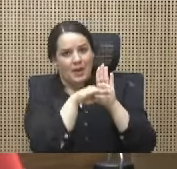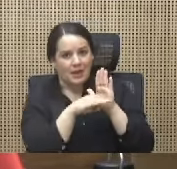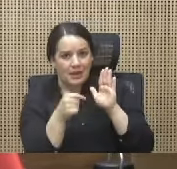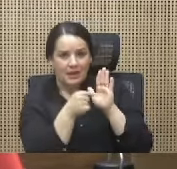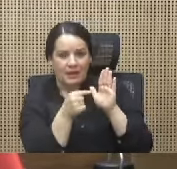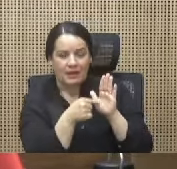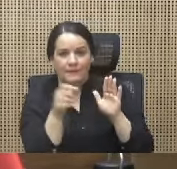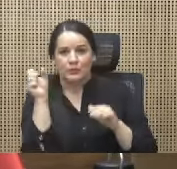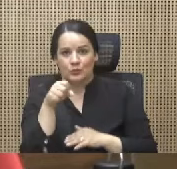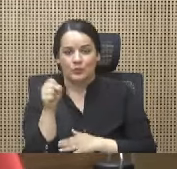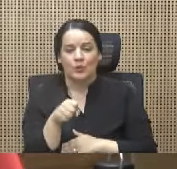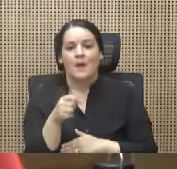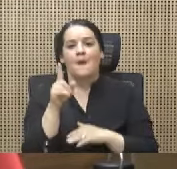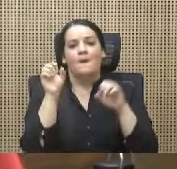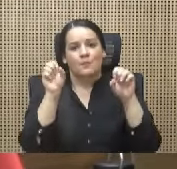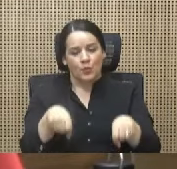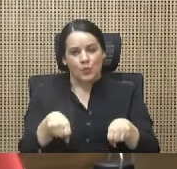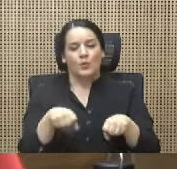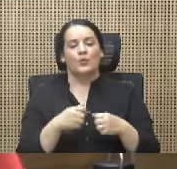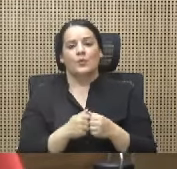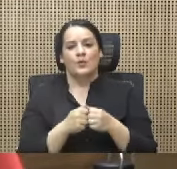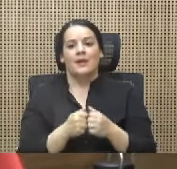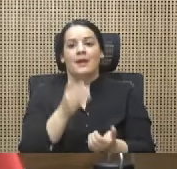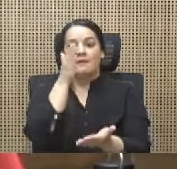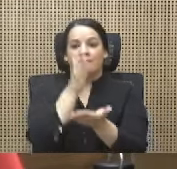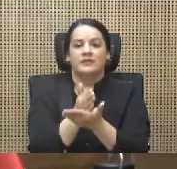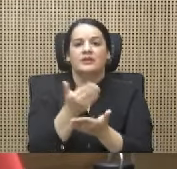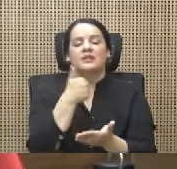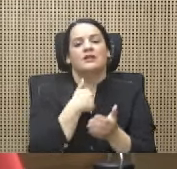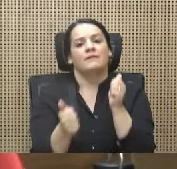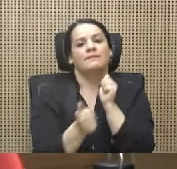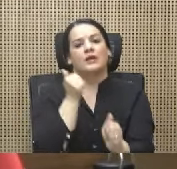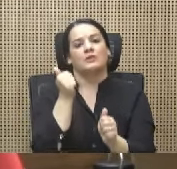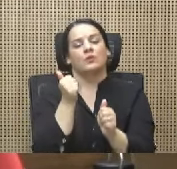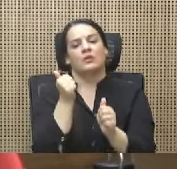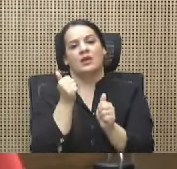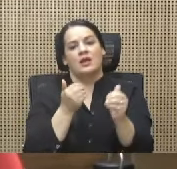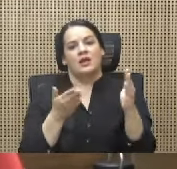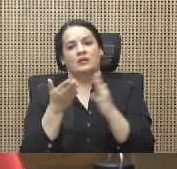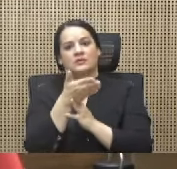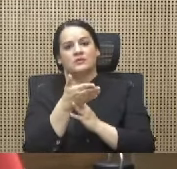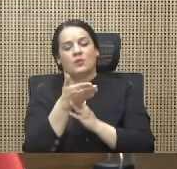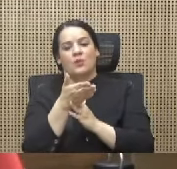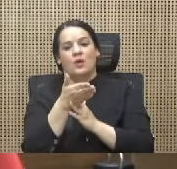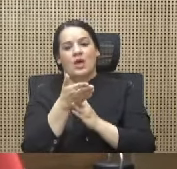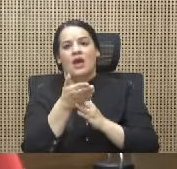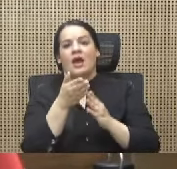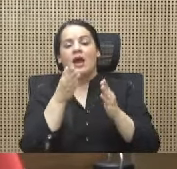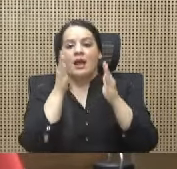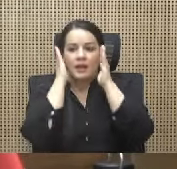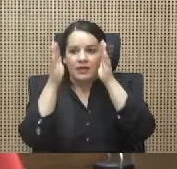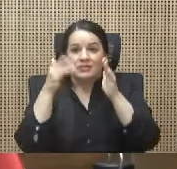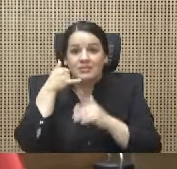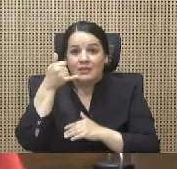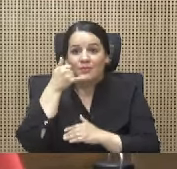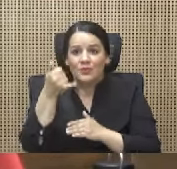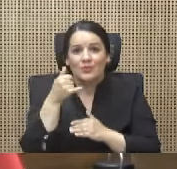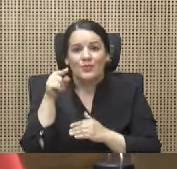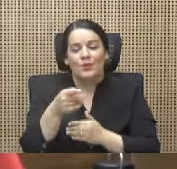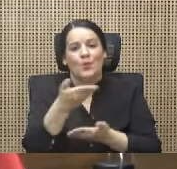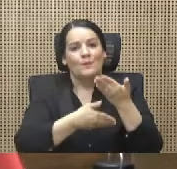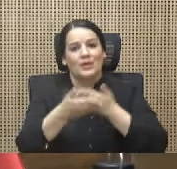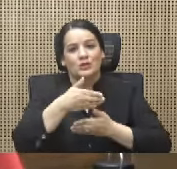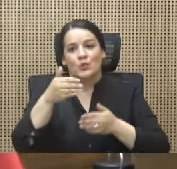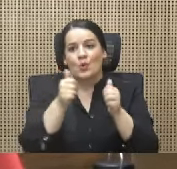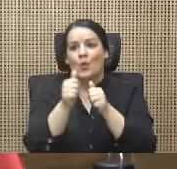parámetros podemos frenar y tener mayor acceso a la intervención de telecomunicaciones en cooperación con